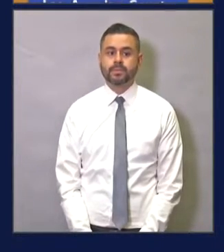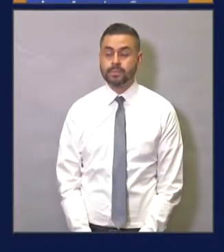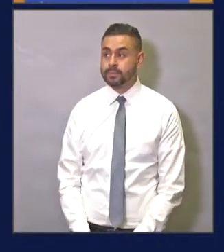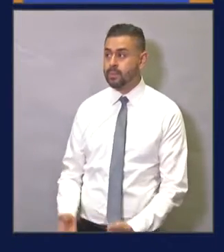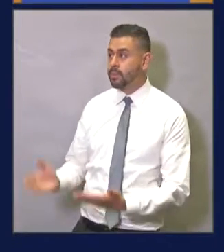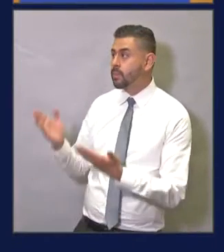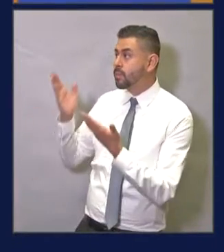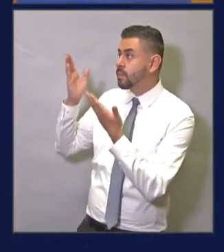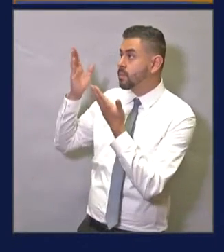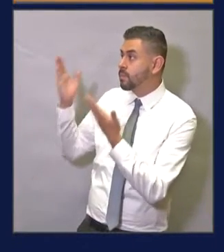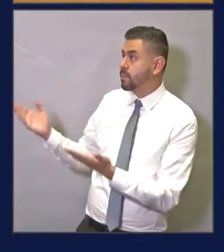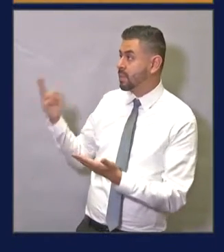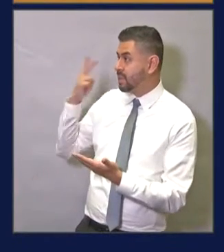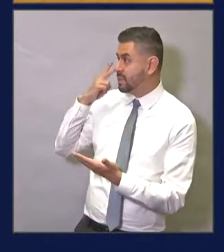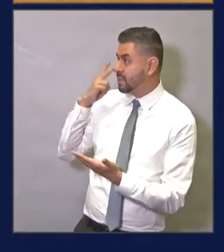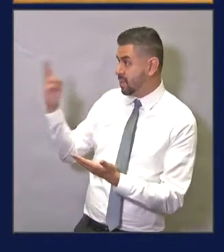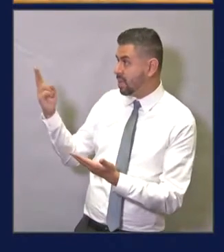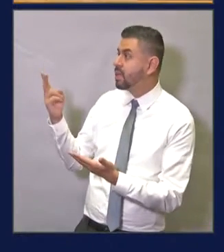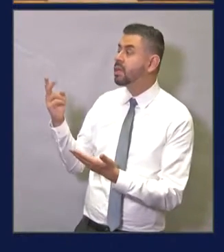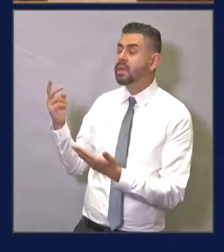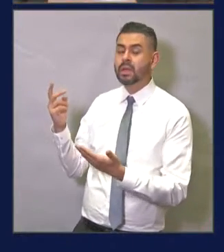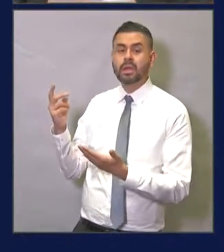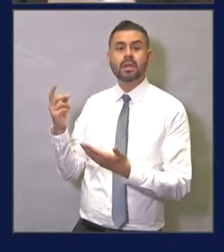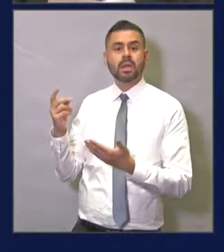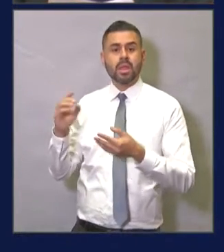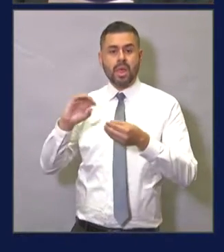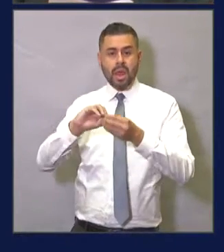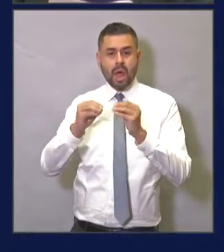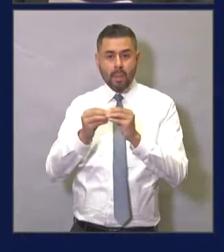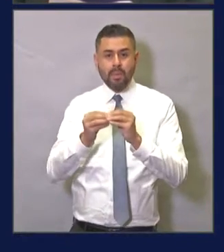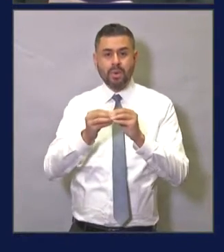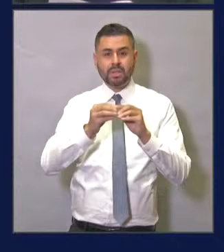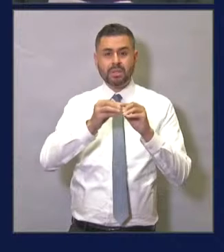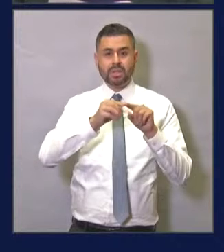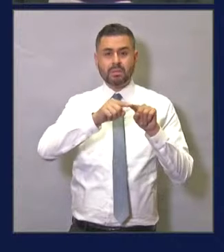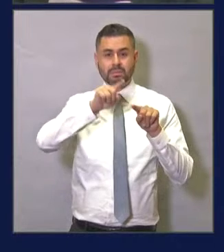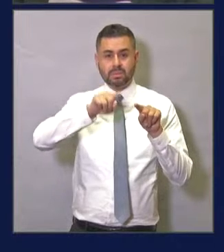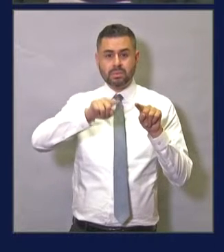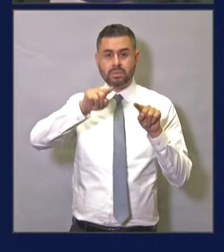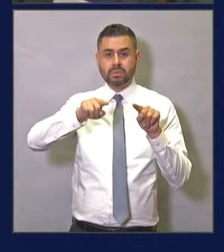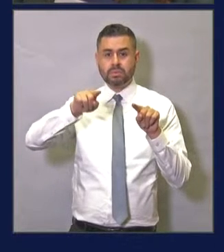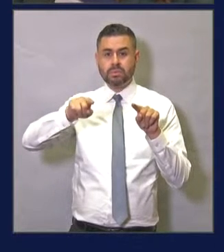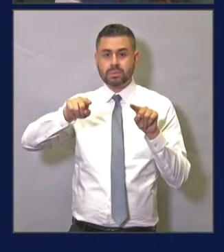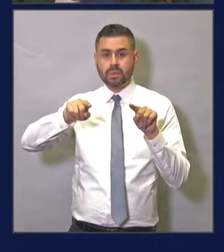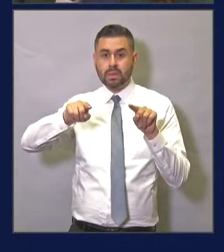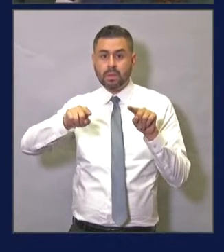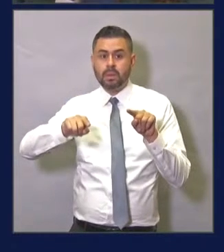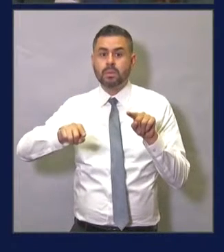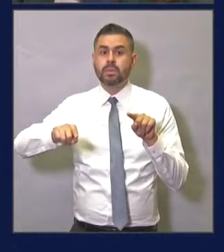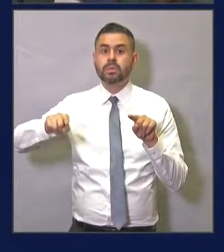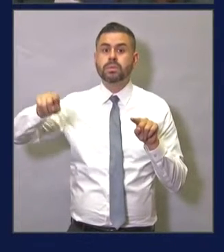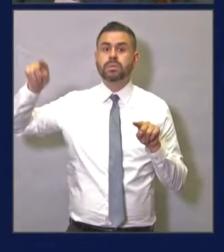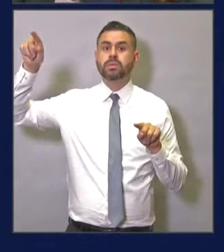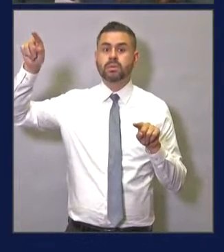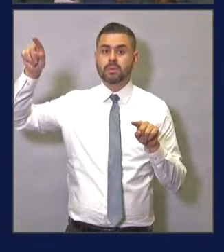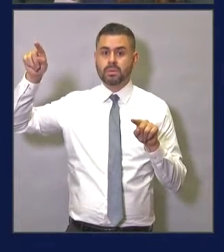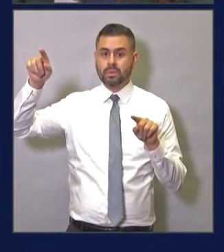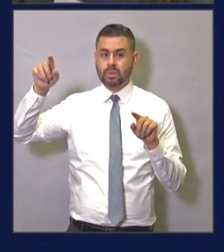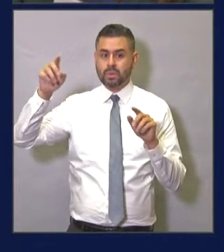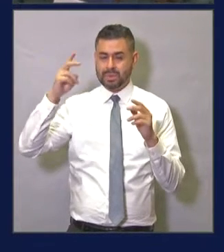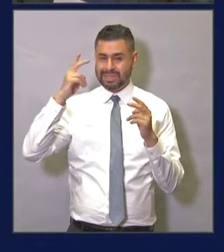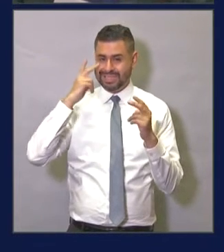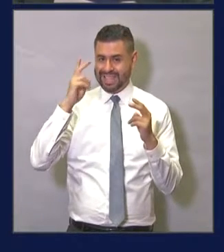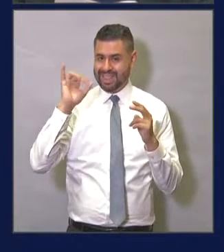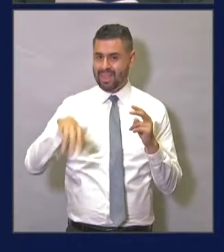Es importante compartir los indicadores que hemos estado vigilando durante meses para comprender dónde